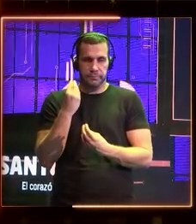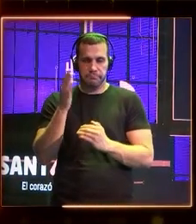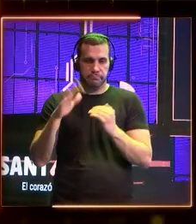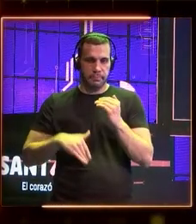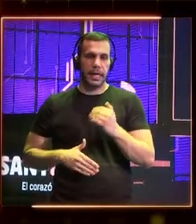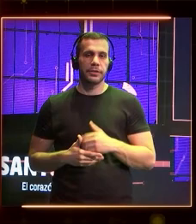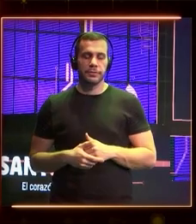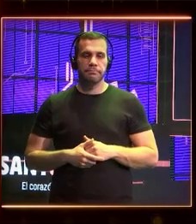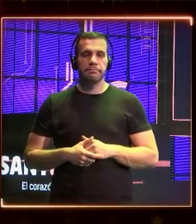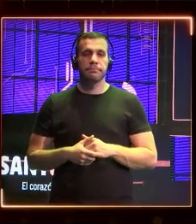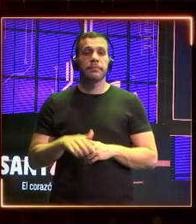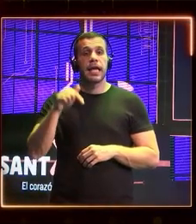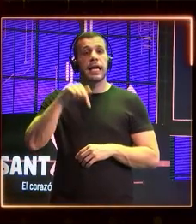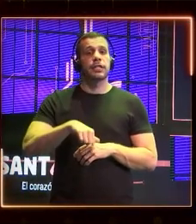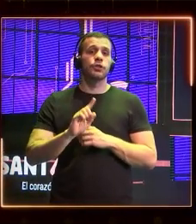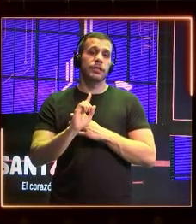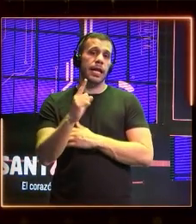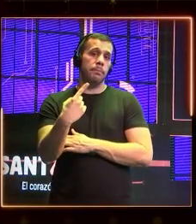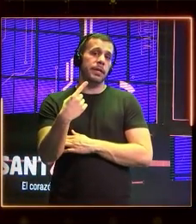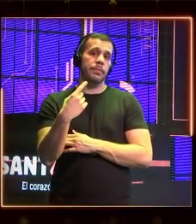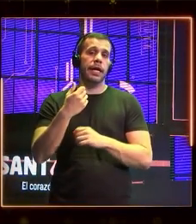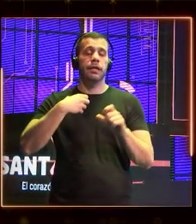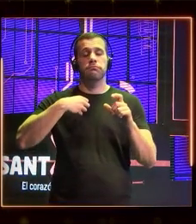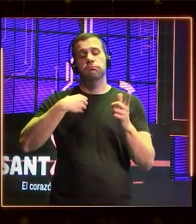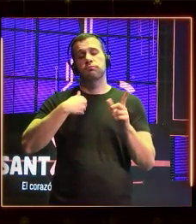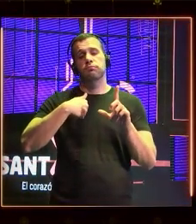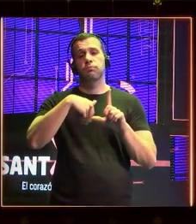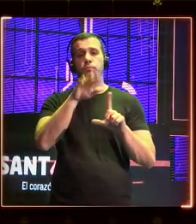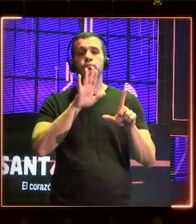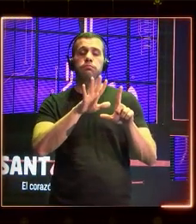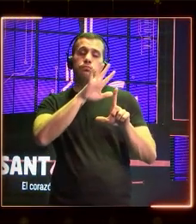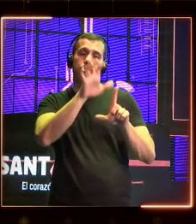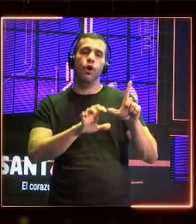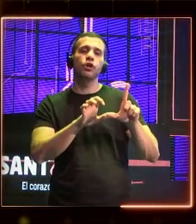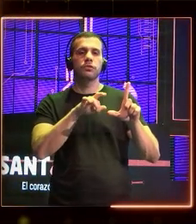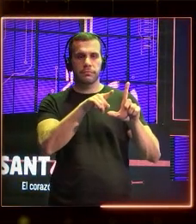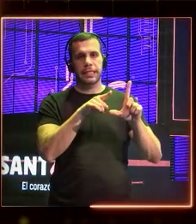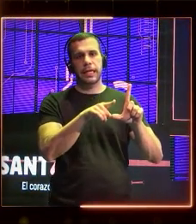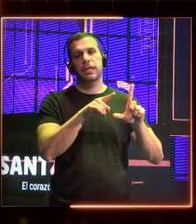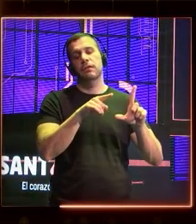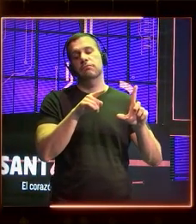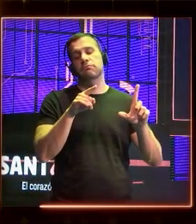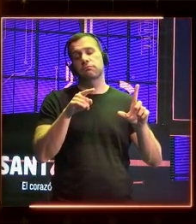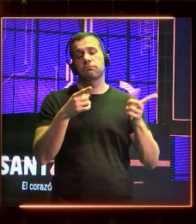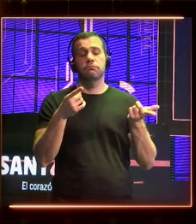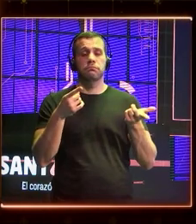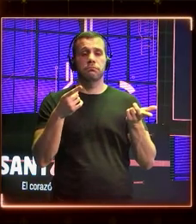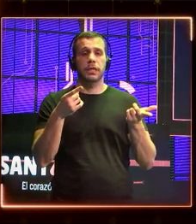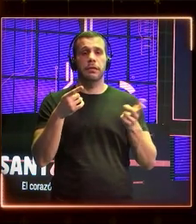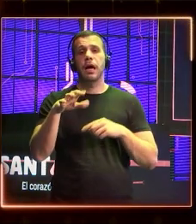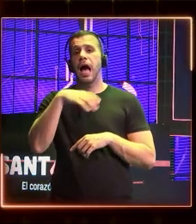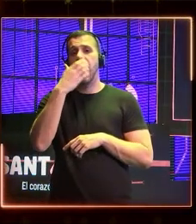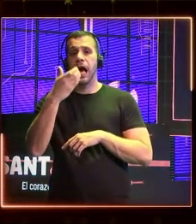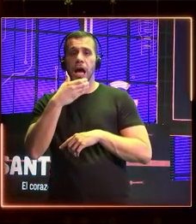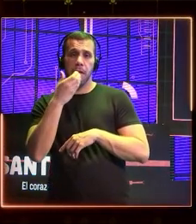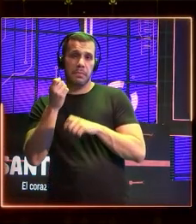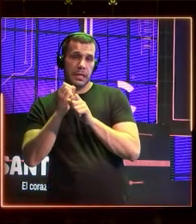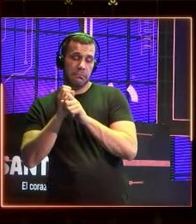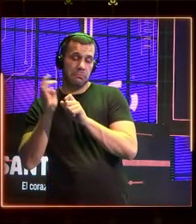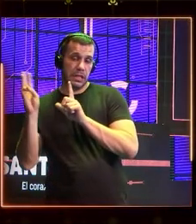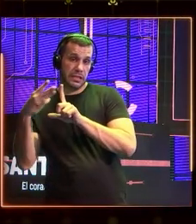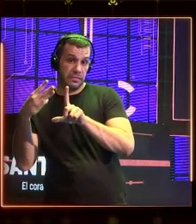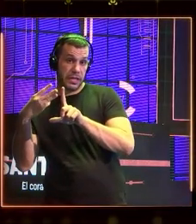primera el primer post de ael esfera eh lo escribí yo más que nada porque estaba allí